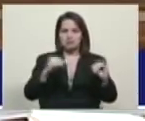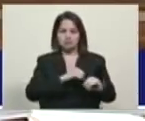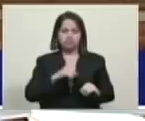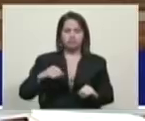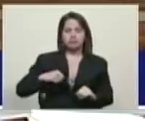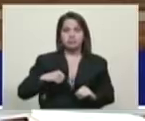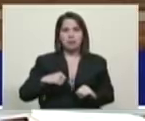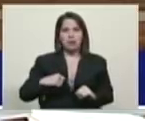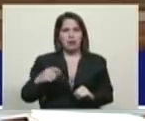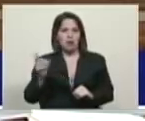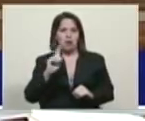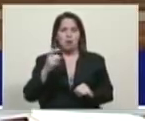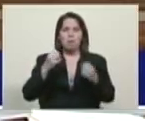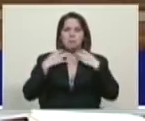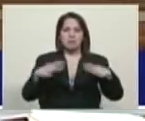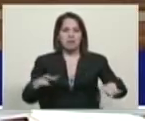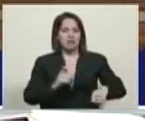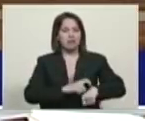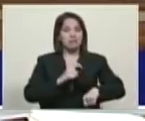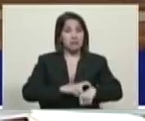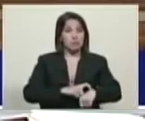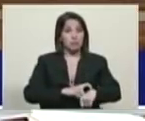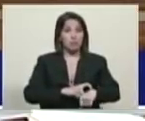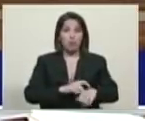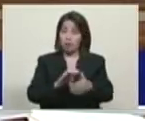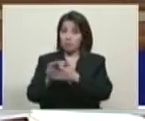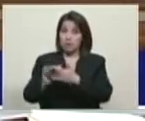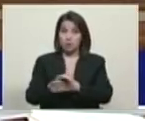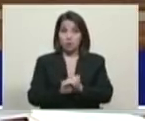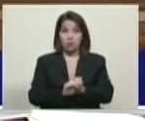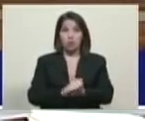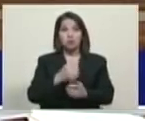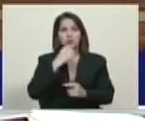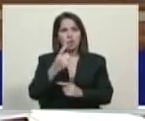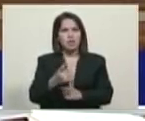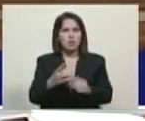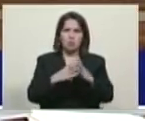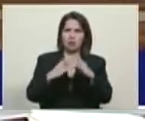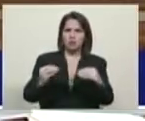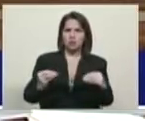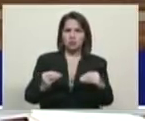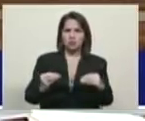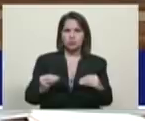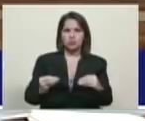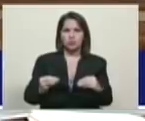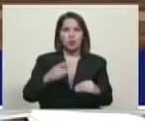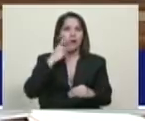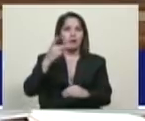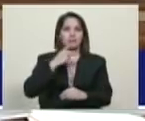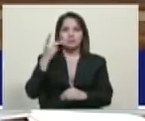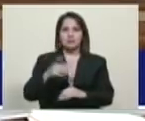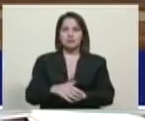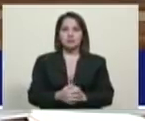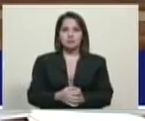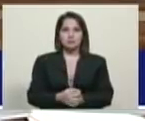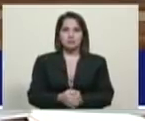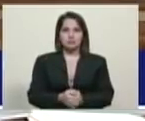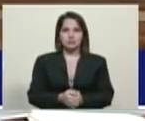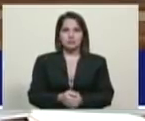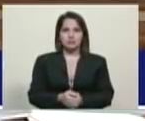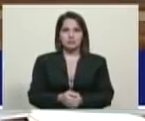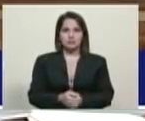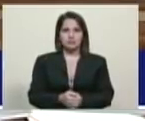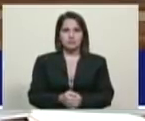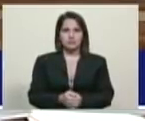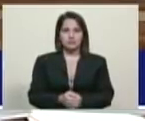donde no vale perder el tiempo, compañero. Yo le digo a todos los sectores políticos del país, le